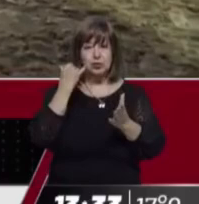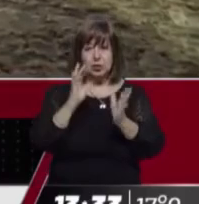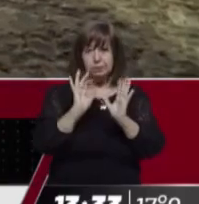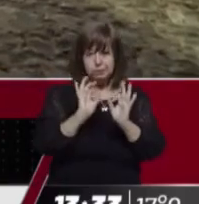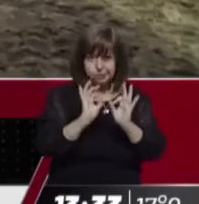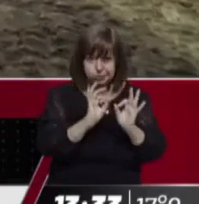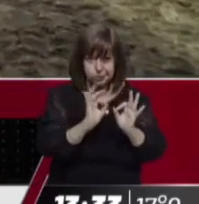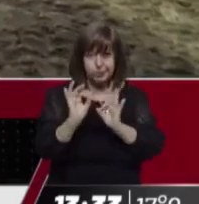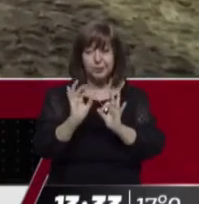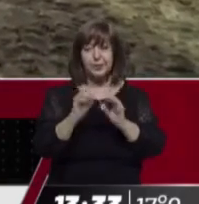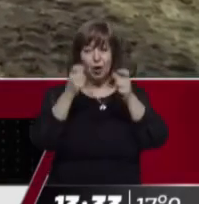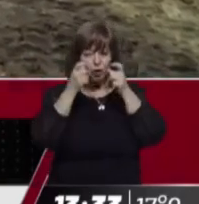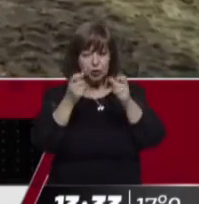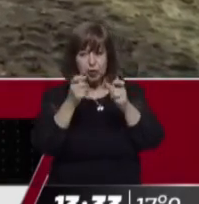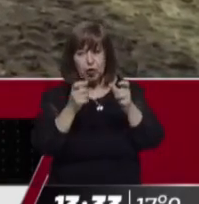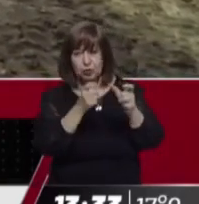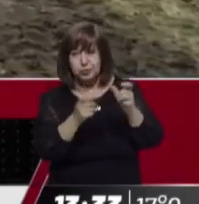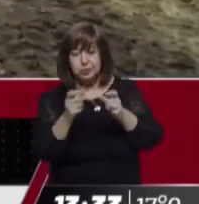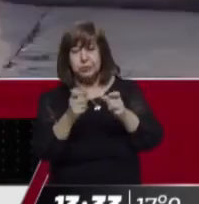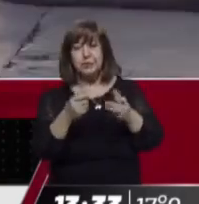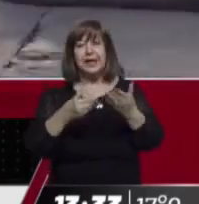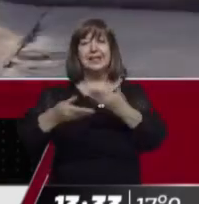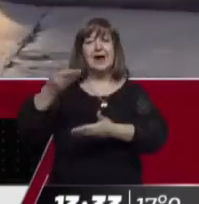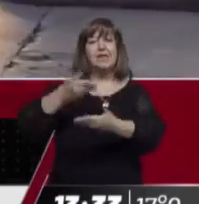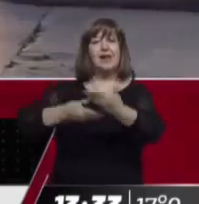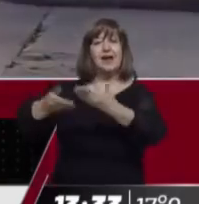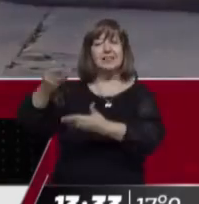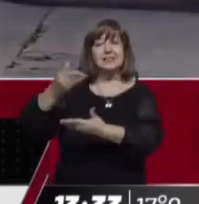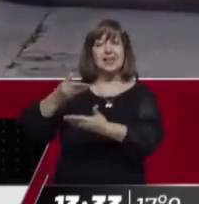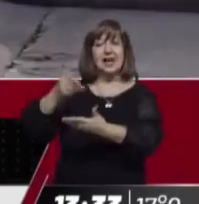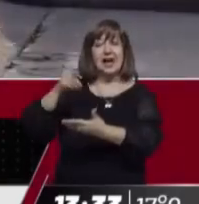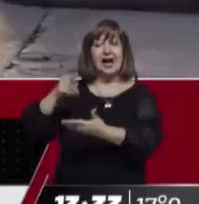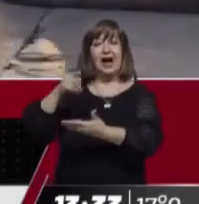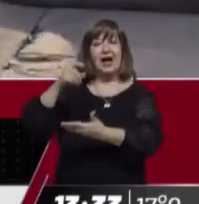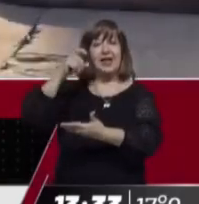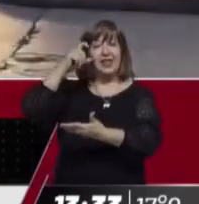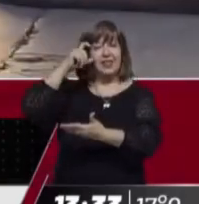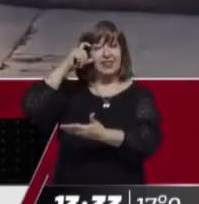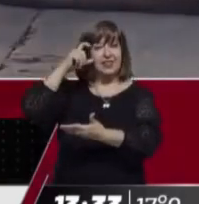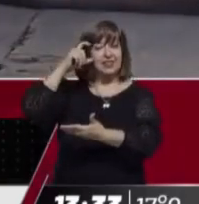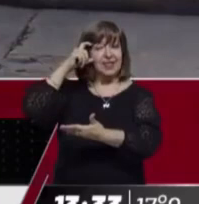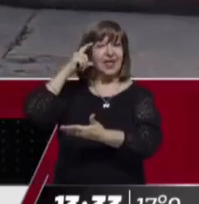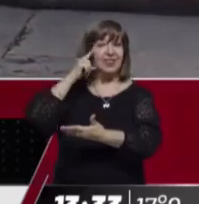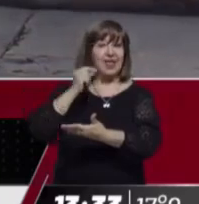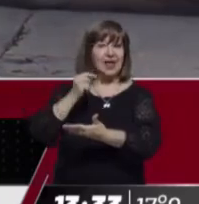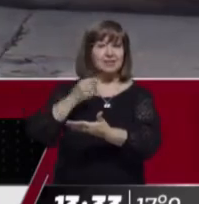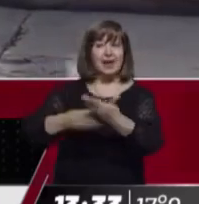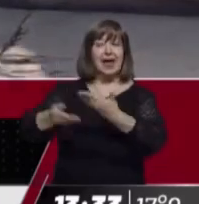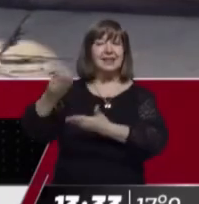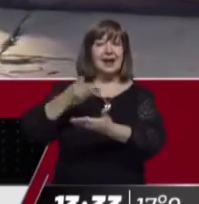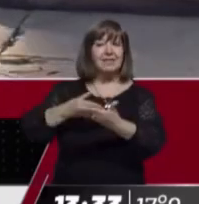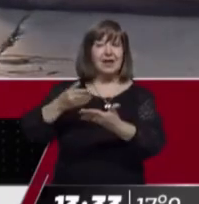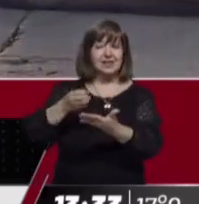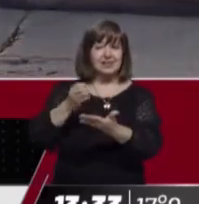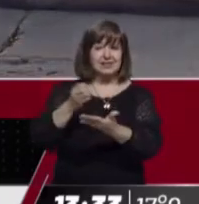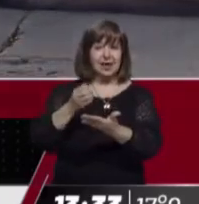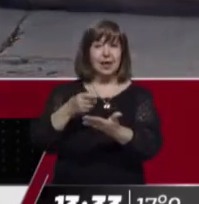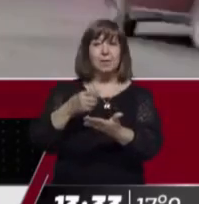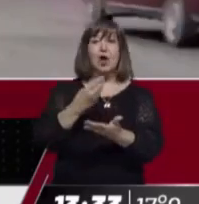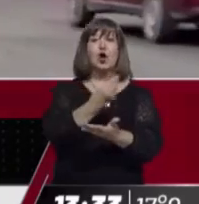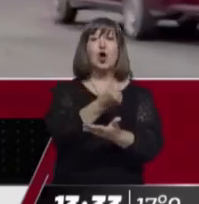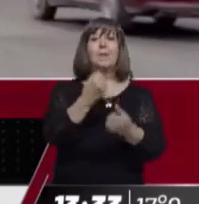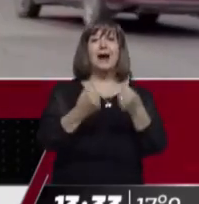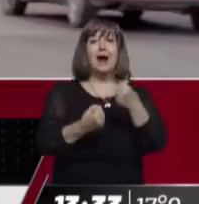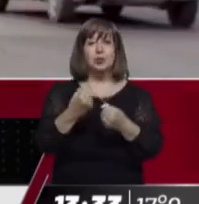facturados o que están hechos los contratos de transferencia, hay 10 días. 10 días para presentarlo y no pagar multa. Por